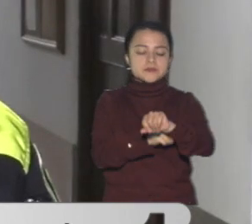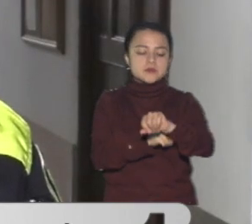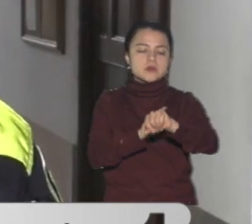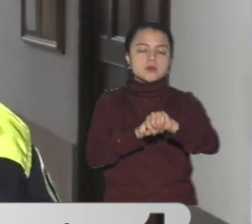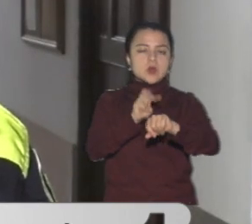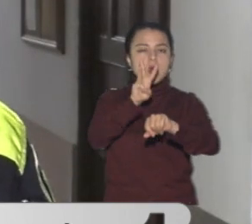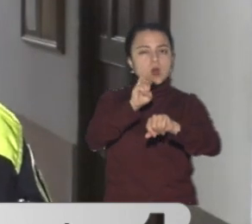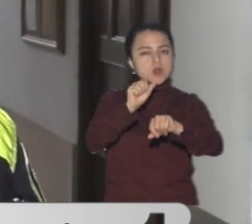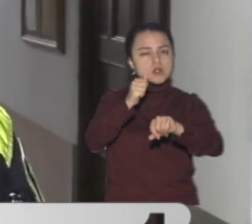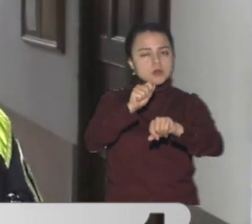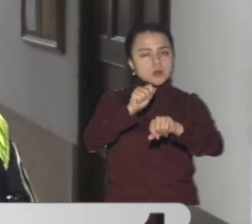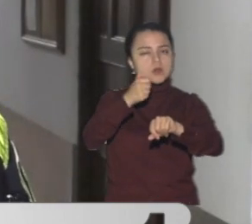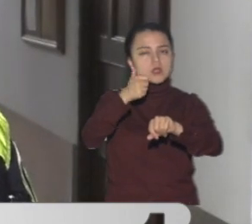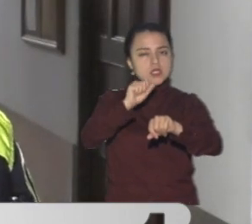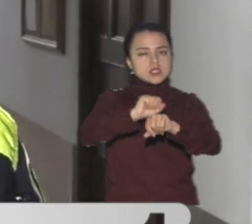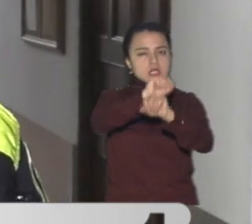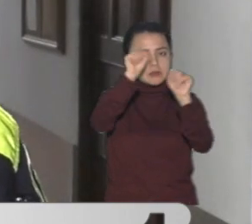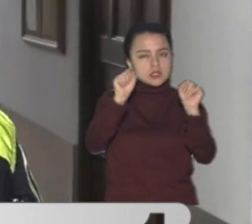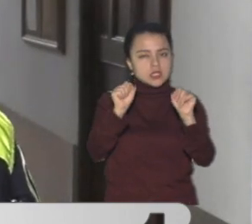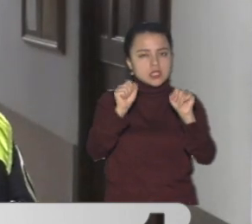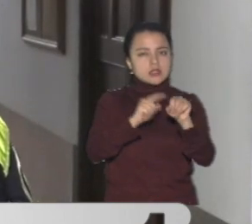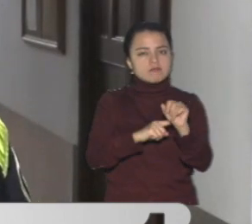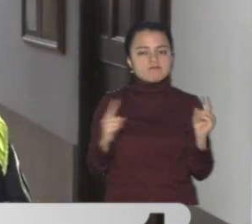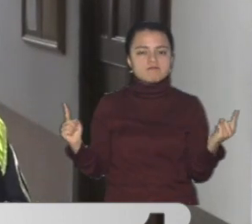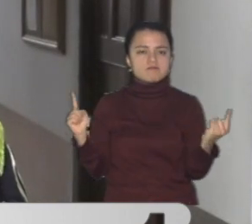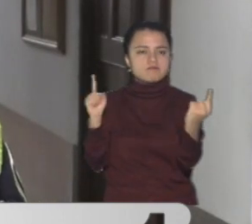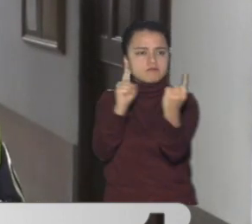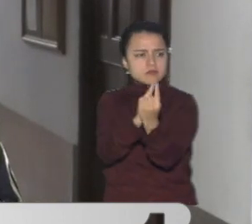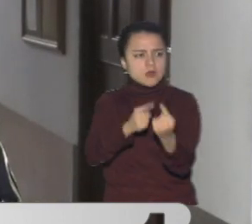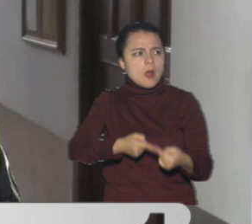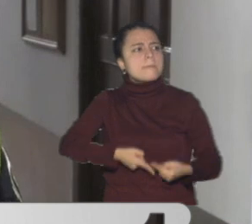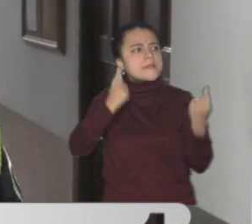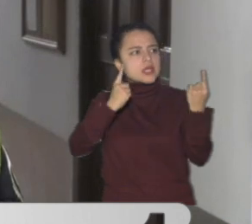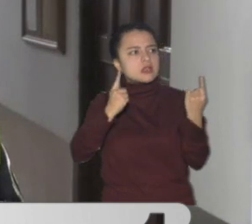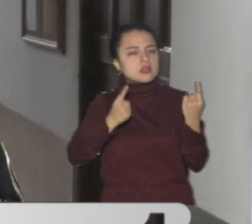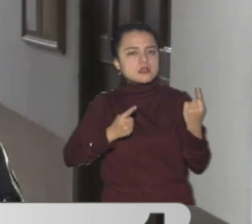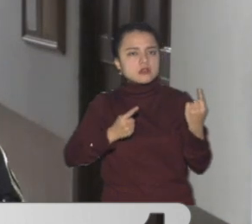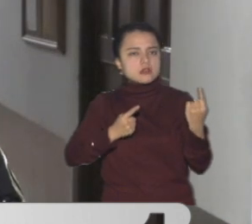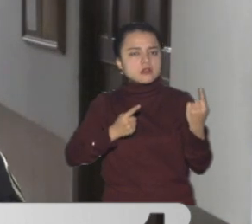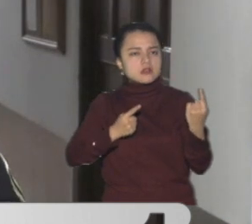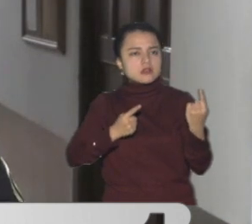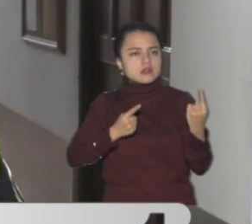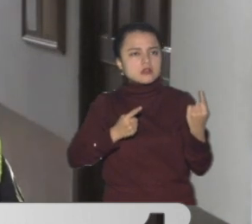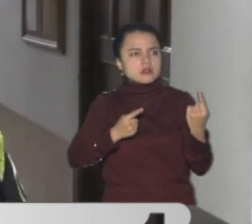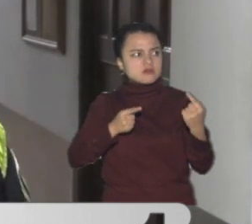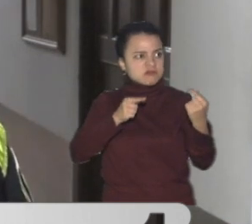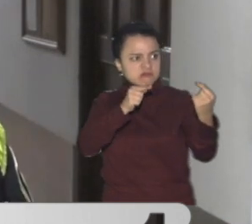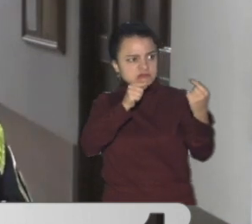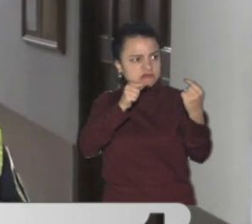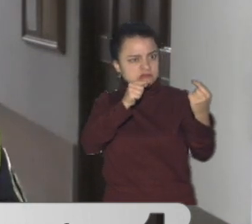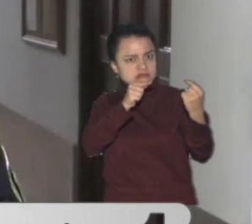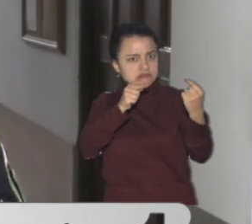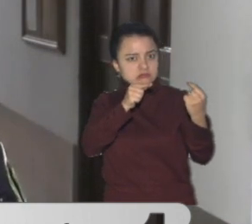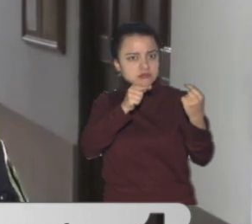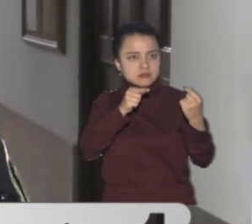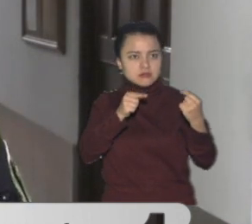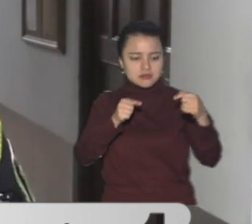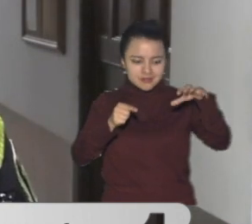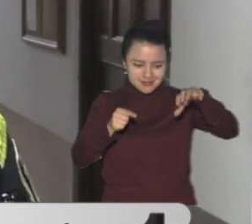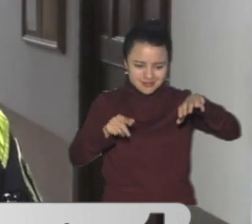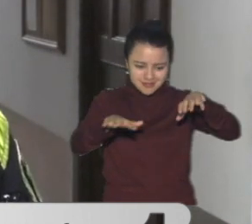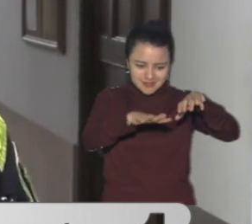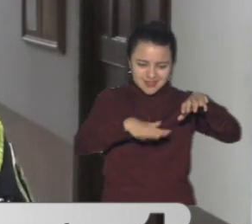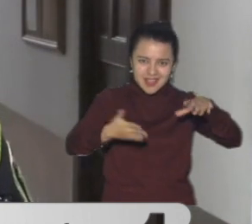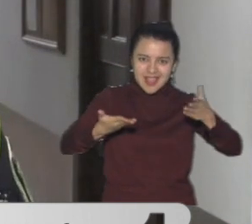lamentable hecho de intolerancia, donde luego de tener una discusión dos personas, cerca al bloque 19 de esa